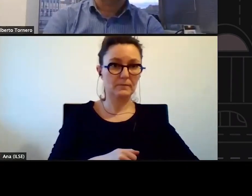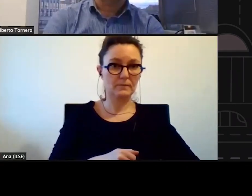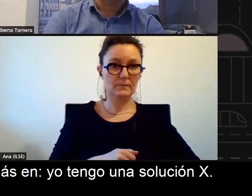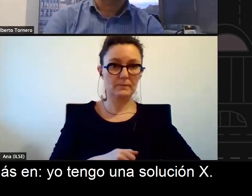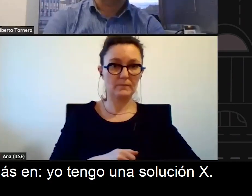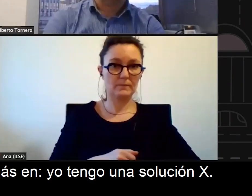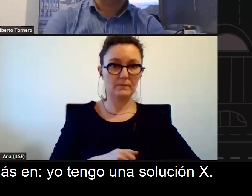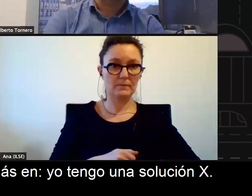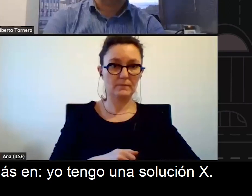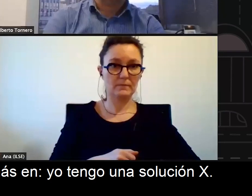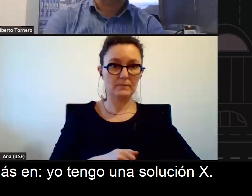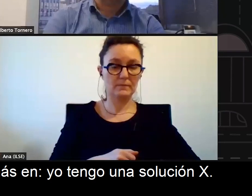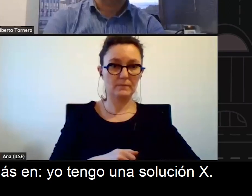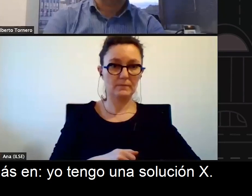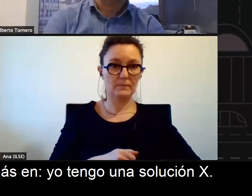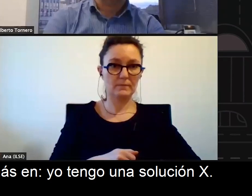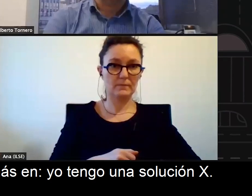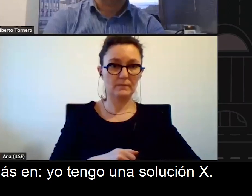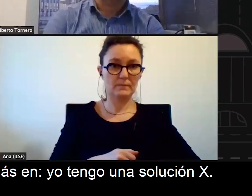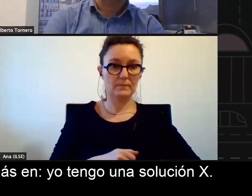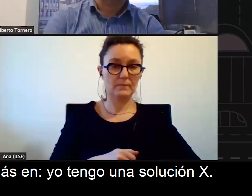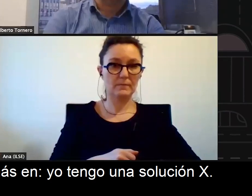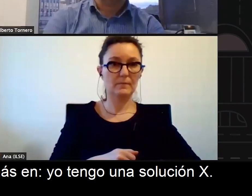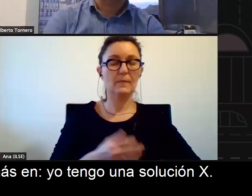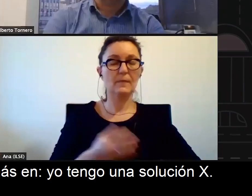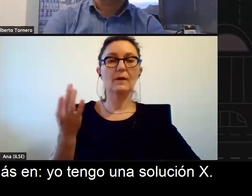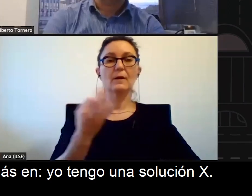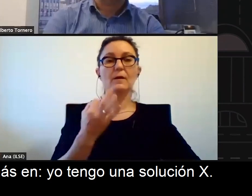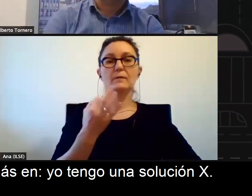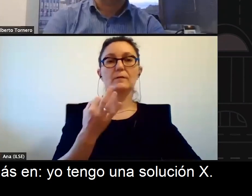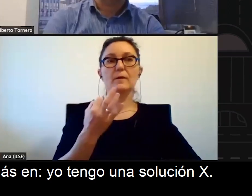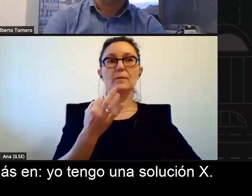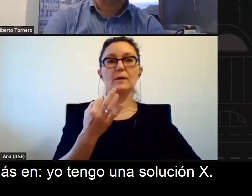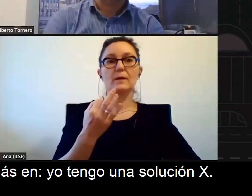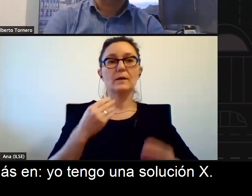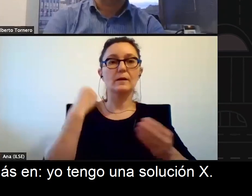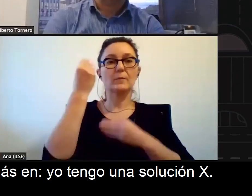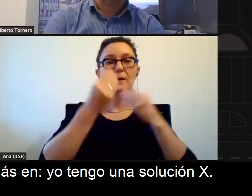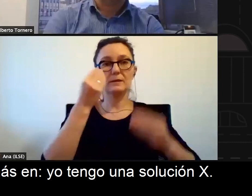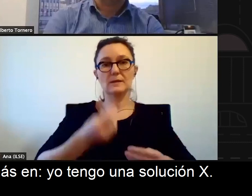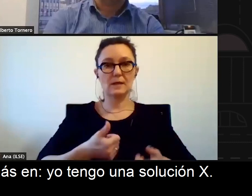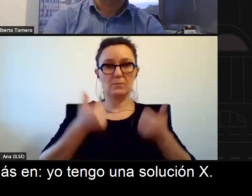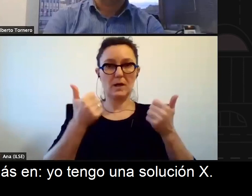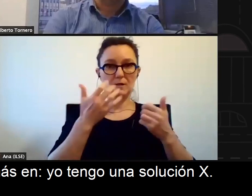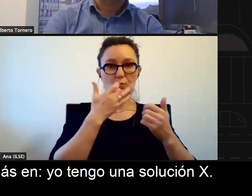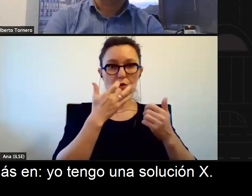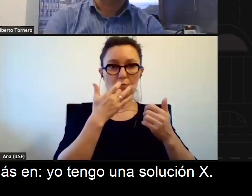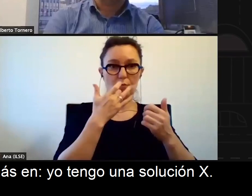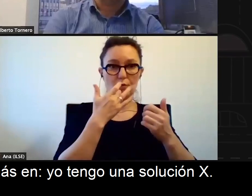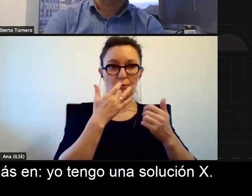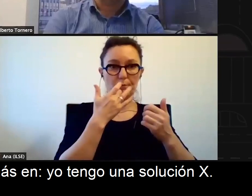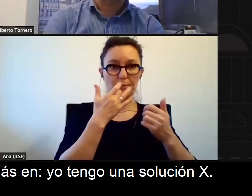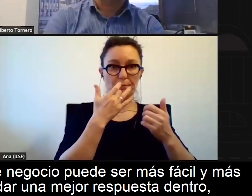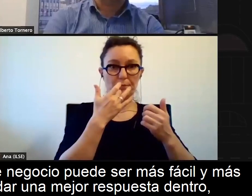Yo creo que hemos de pensar más en yo tengo una solución que X, entre los cuales hay unos